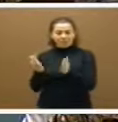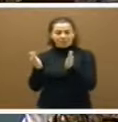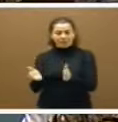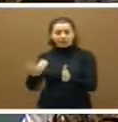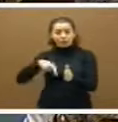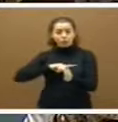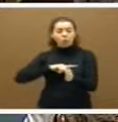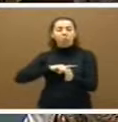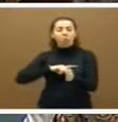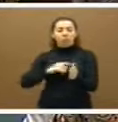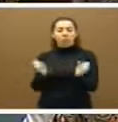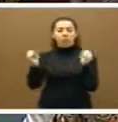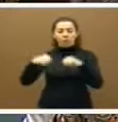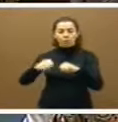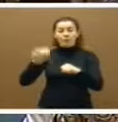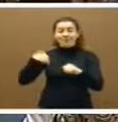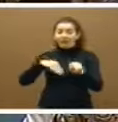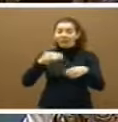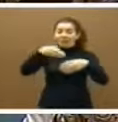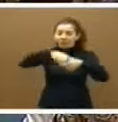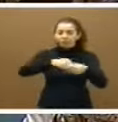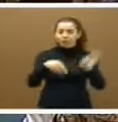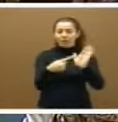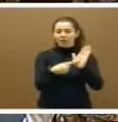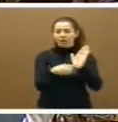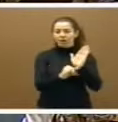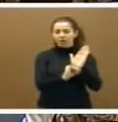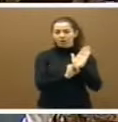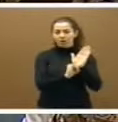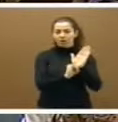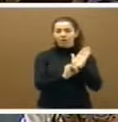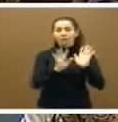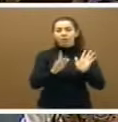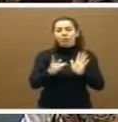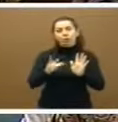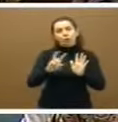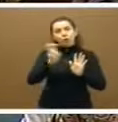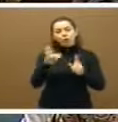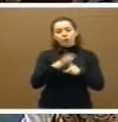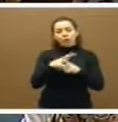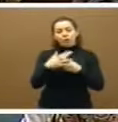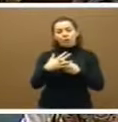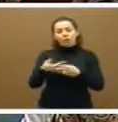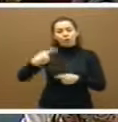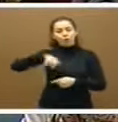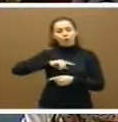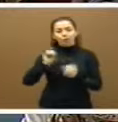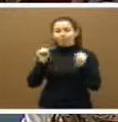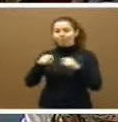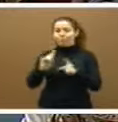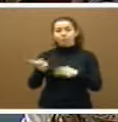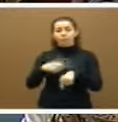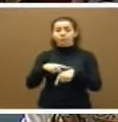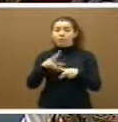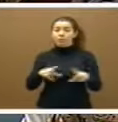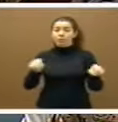estamos de acuerdo y ya tiene cobertura legal. Sin embargo, podemos abrir la puerta a otros casos con los cuales ya no estamos de acuerdo… Tiene que terminar,